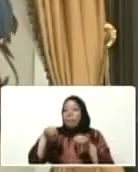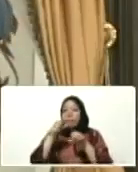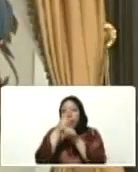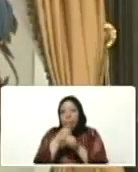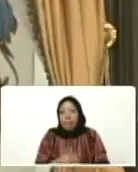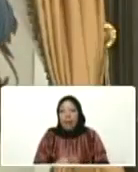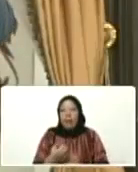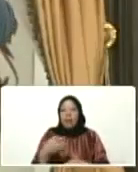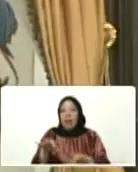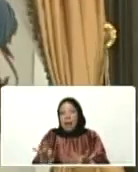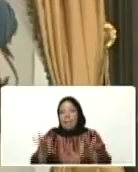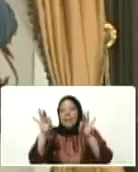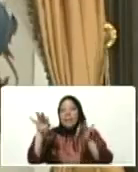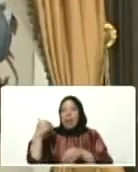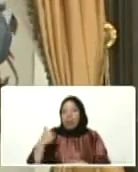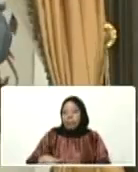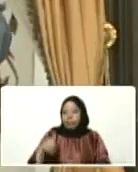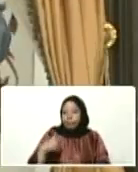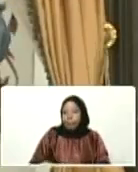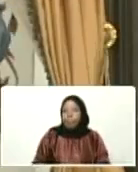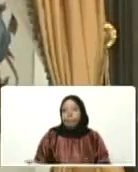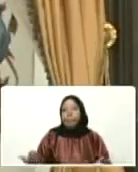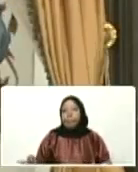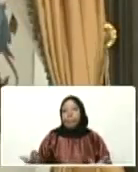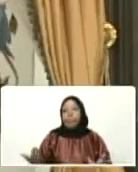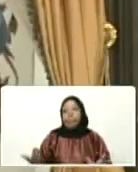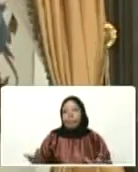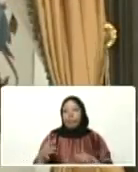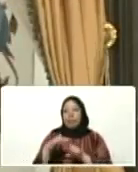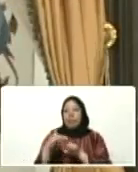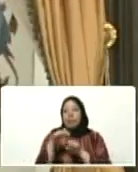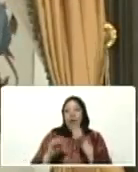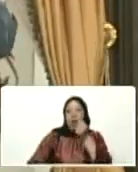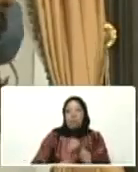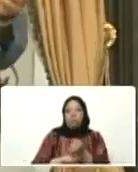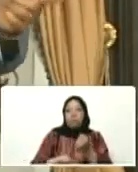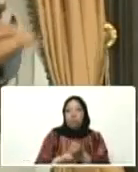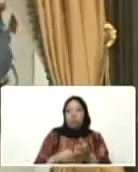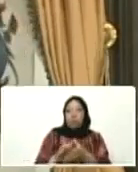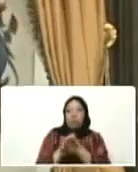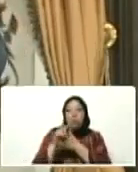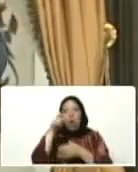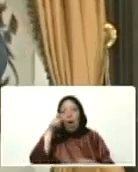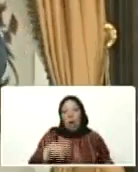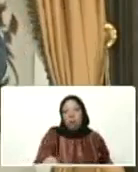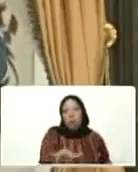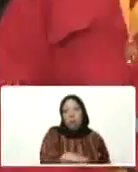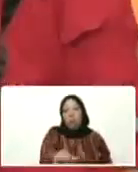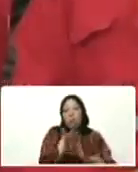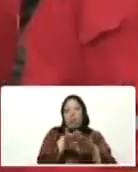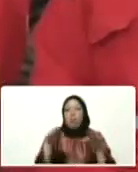especial que tiene Venezuela para estas circunstancias de apoyo y solidaridad a los pueblos del Caribe y del